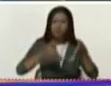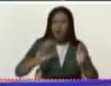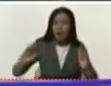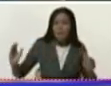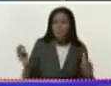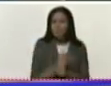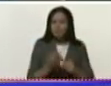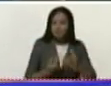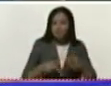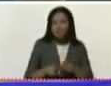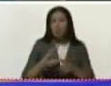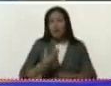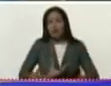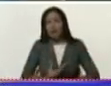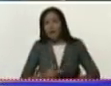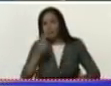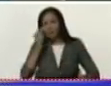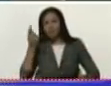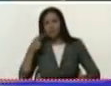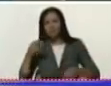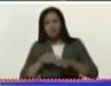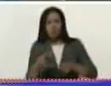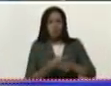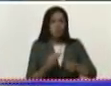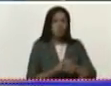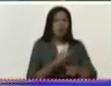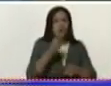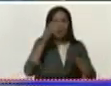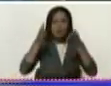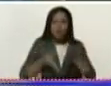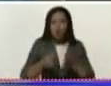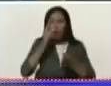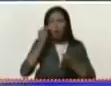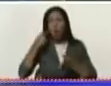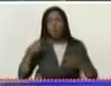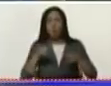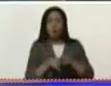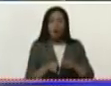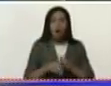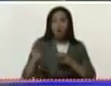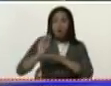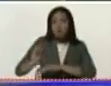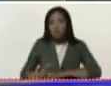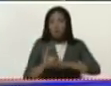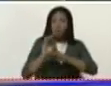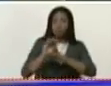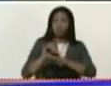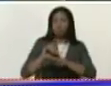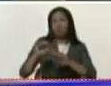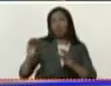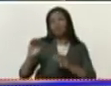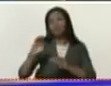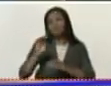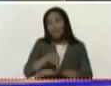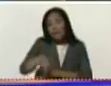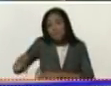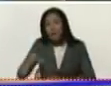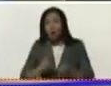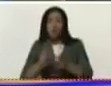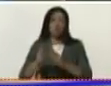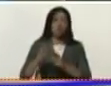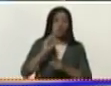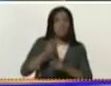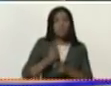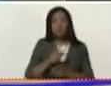empoderándose junto a los alcaldes, las alcaldesas, los gobernadores, las gobernadoras, los protectores, las protectoras y el